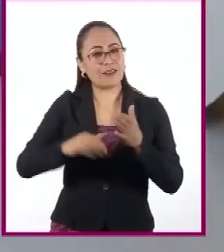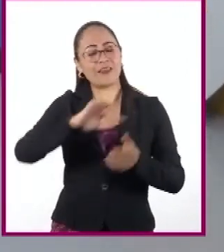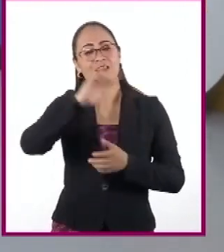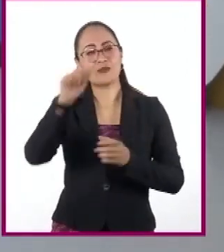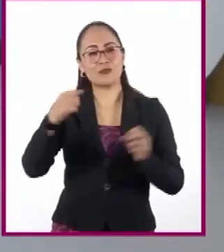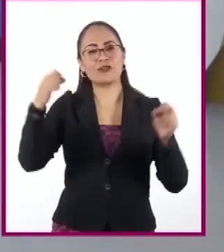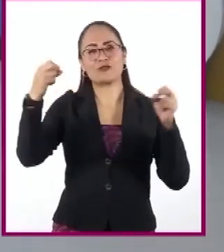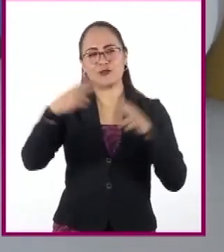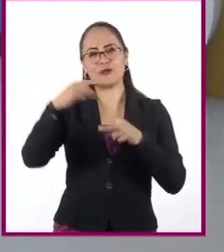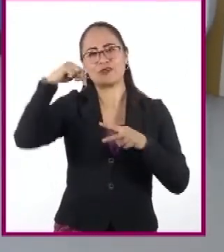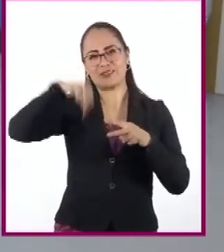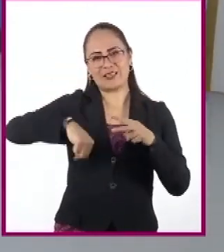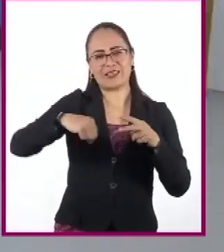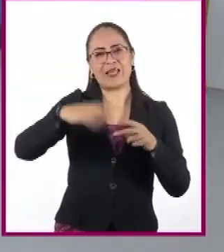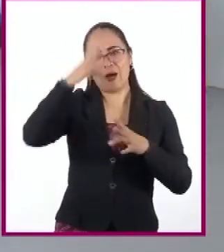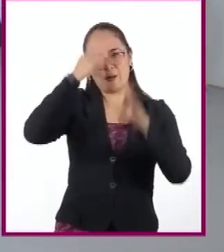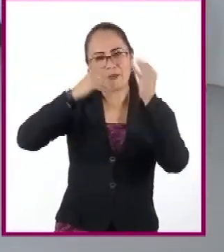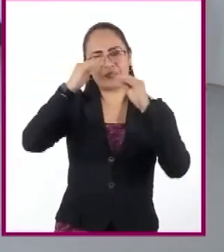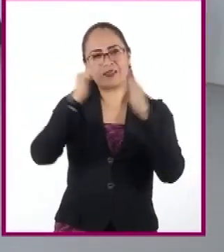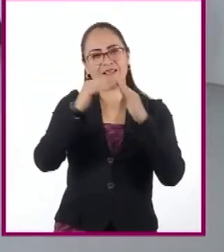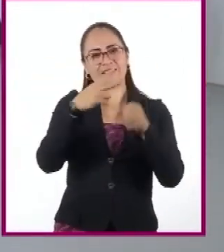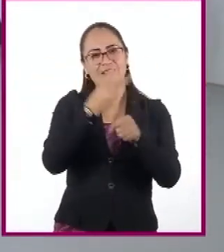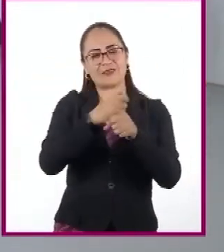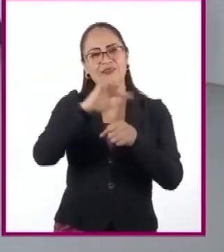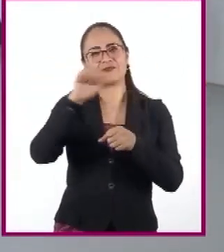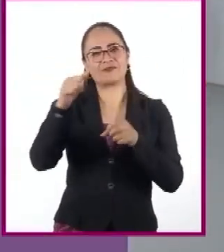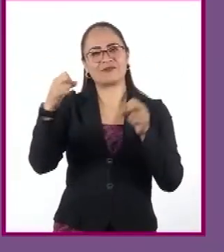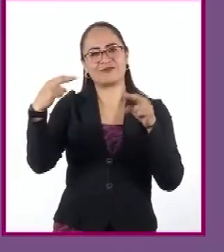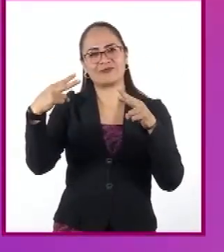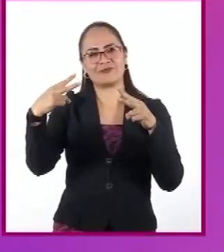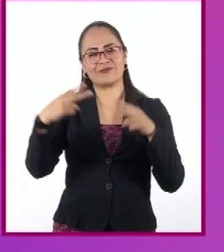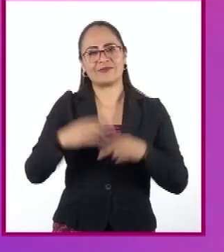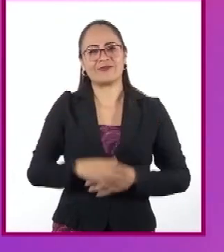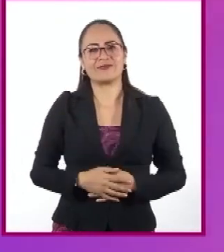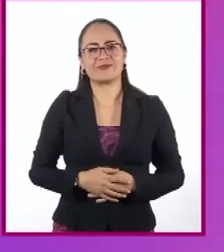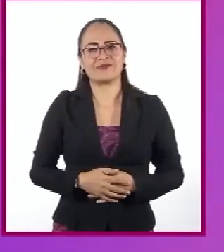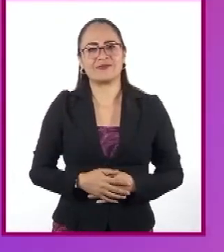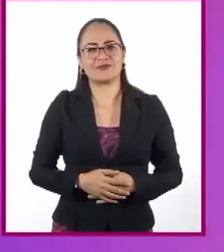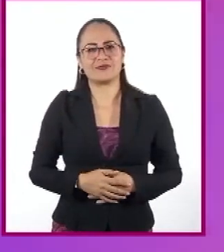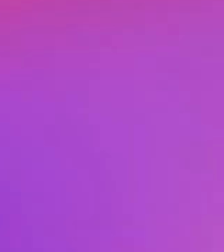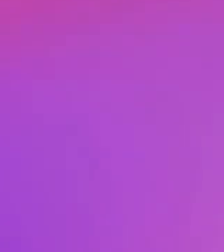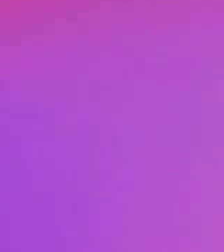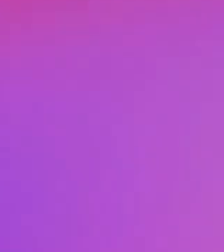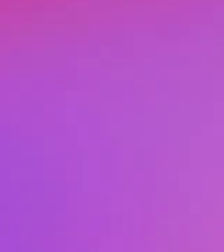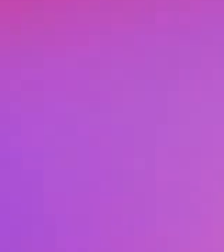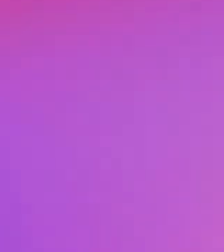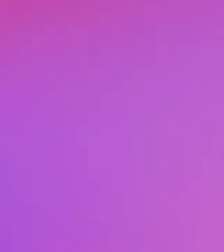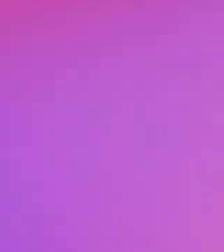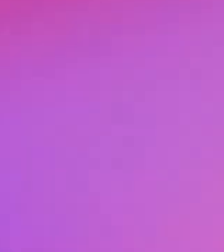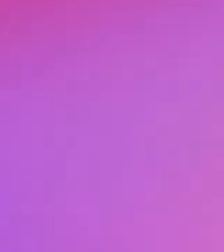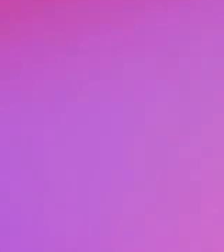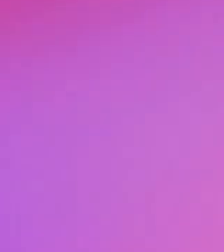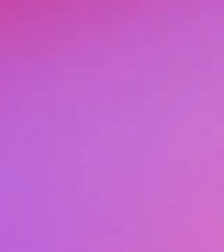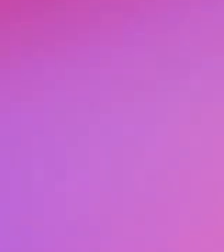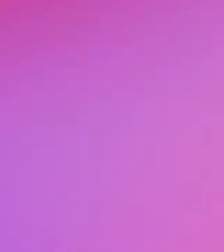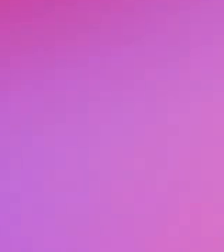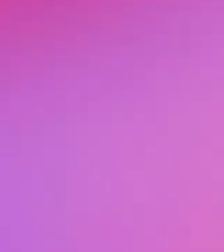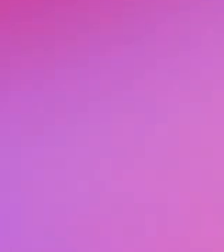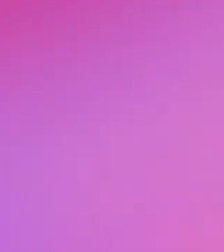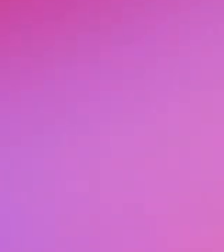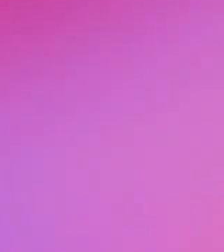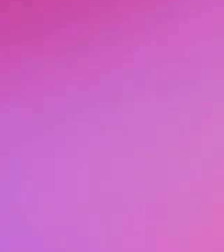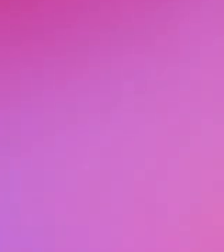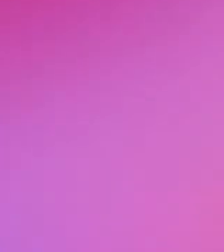en Aprende en Casa 2. Hasta la próxima. Si tienes dudas o necesitas ayuda, llama al Centro de